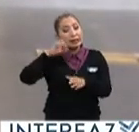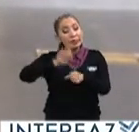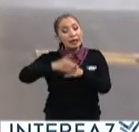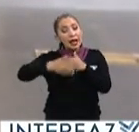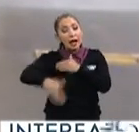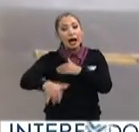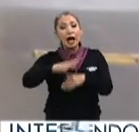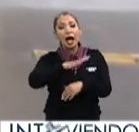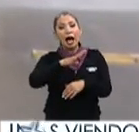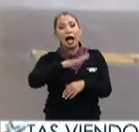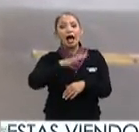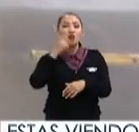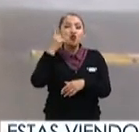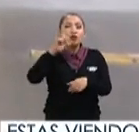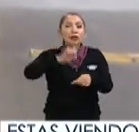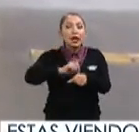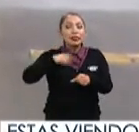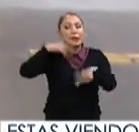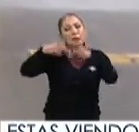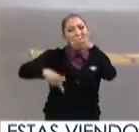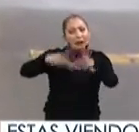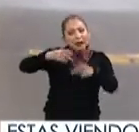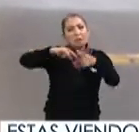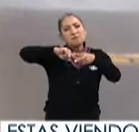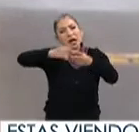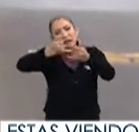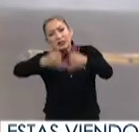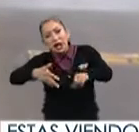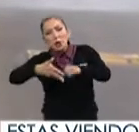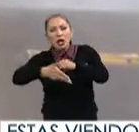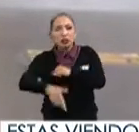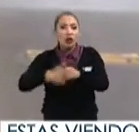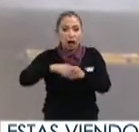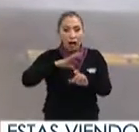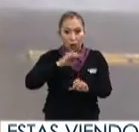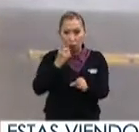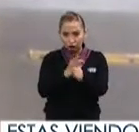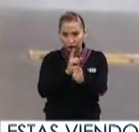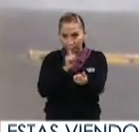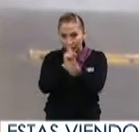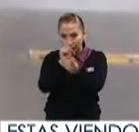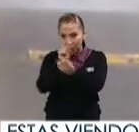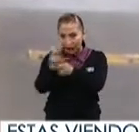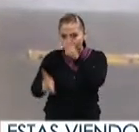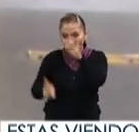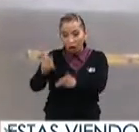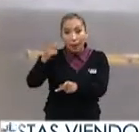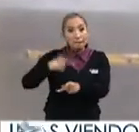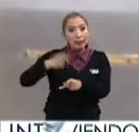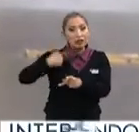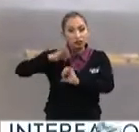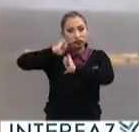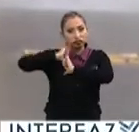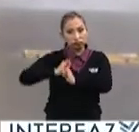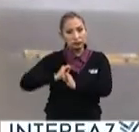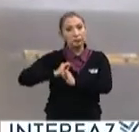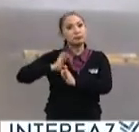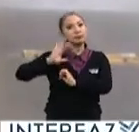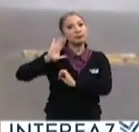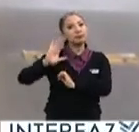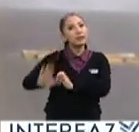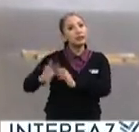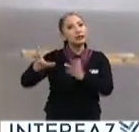día digamos que un día de charlas inaugurales, vamos a tener la oportunidad de platicar con la persona encargada